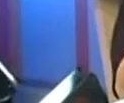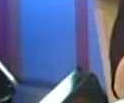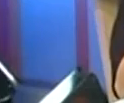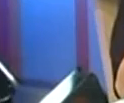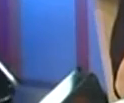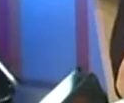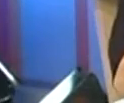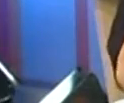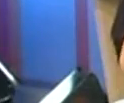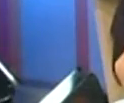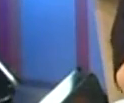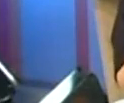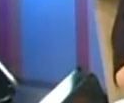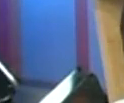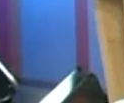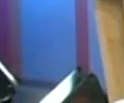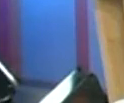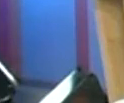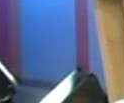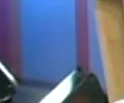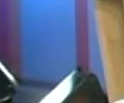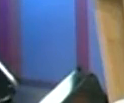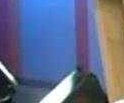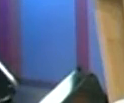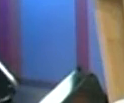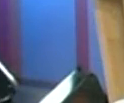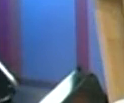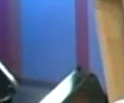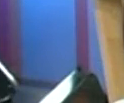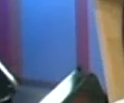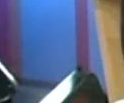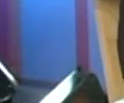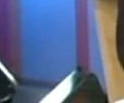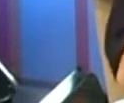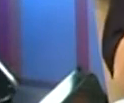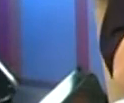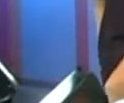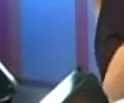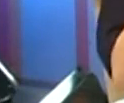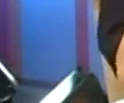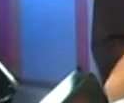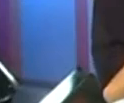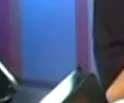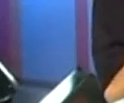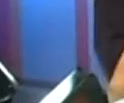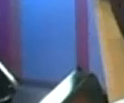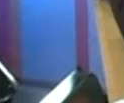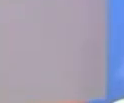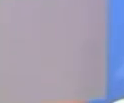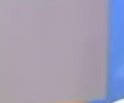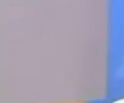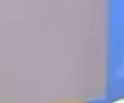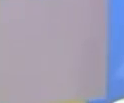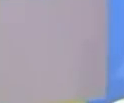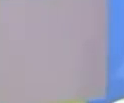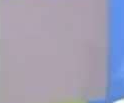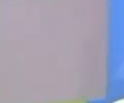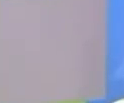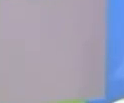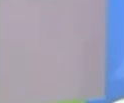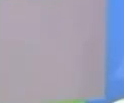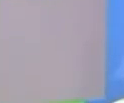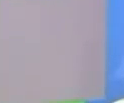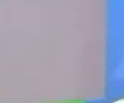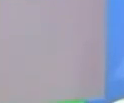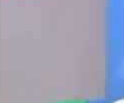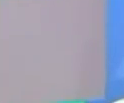los metros cuadrados, además, ¿dónde está ubicado? Si es en una avenida, en una zona céntrica, y además el tipo de comercio o industria, ¿no? ¿Cómo sí, está catalogada? Claro, tal cual,